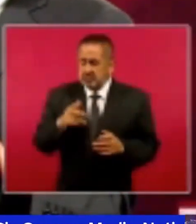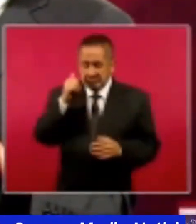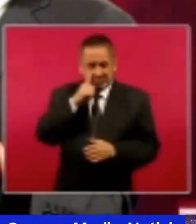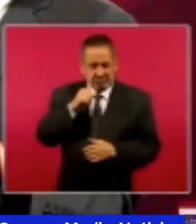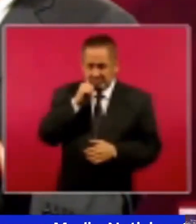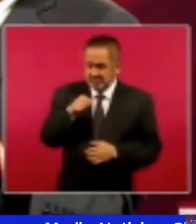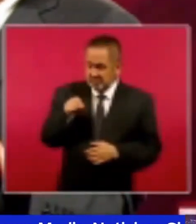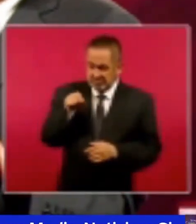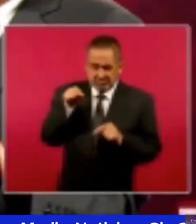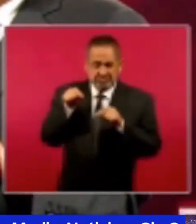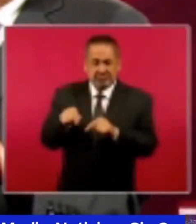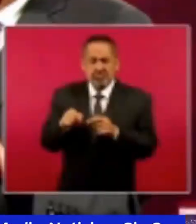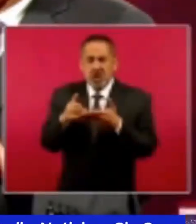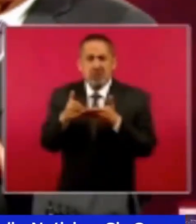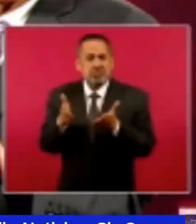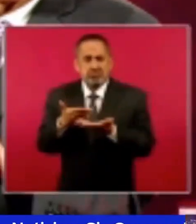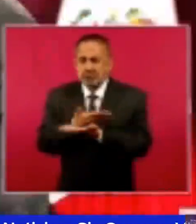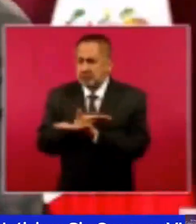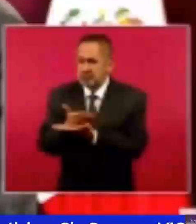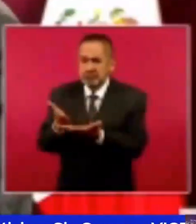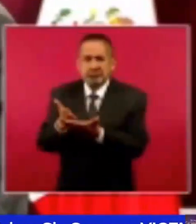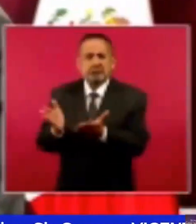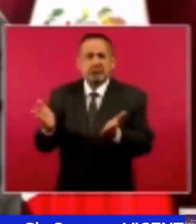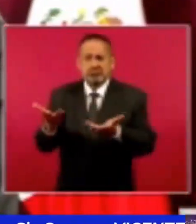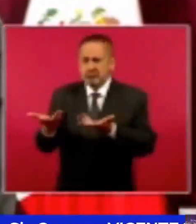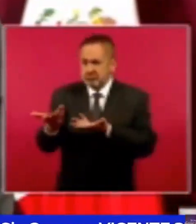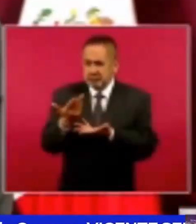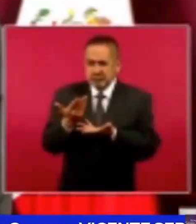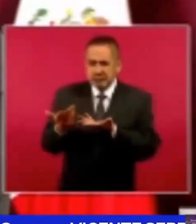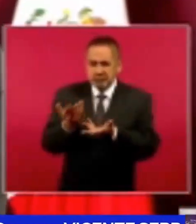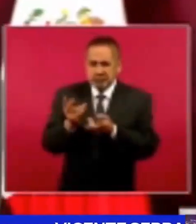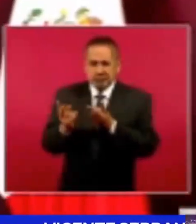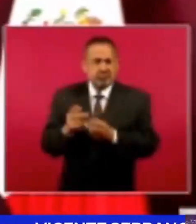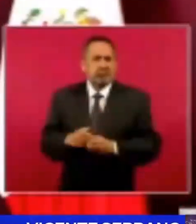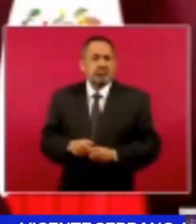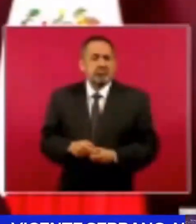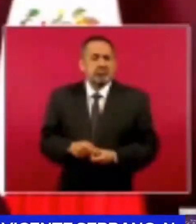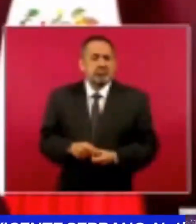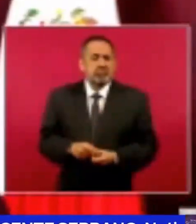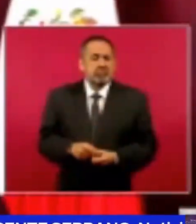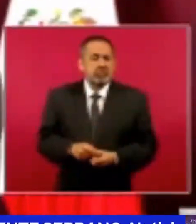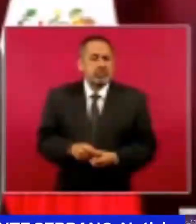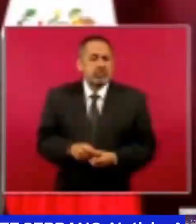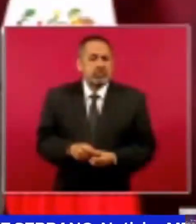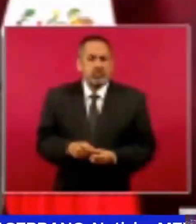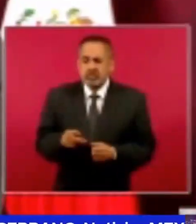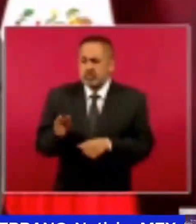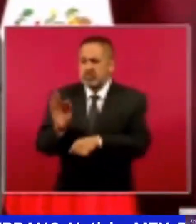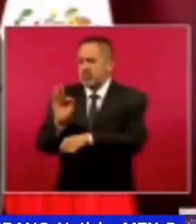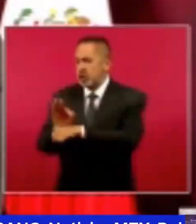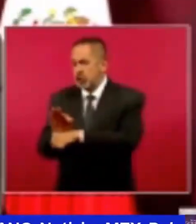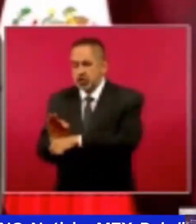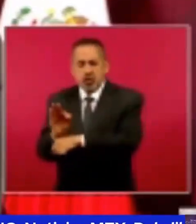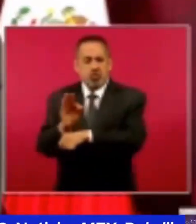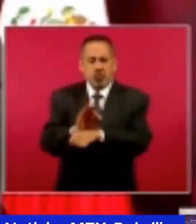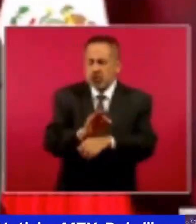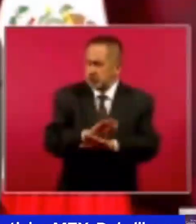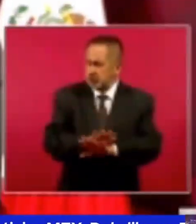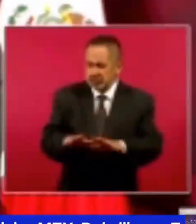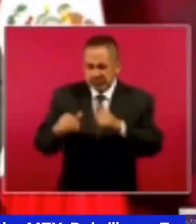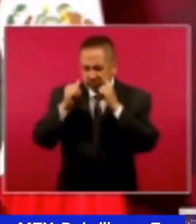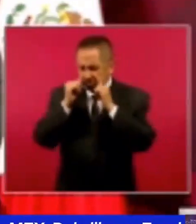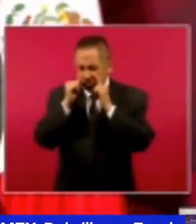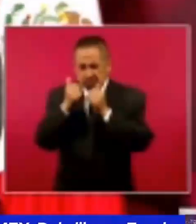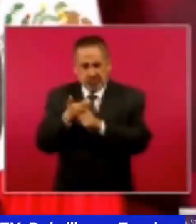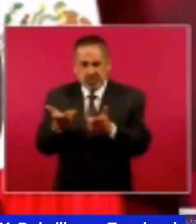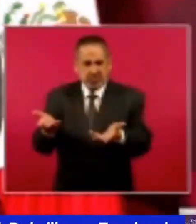aparente mutismo del gobierno de México y justifica la decisión